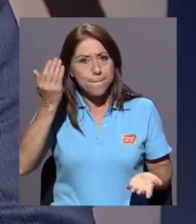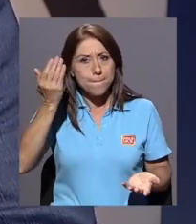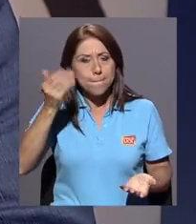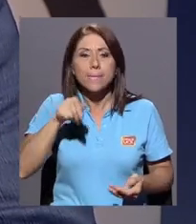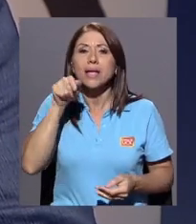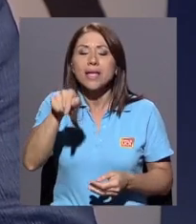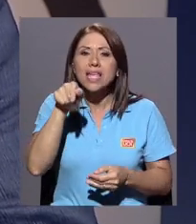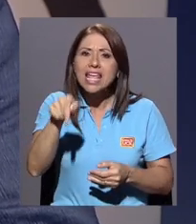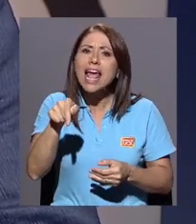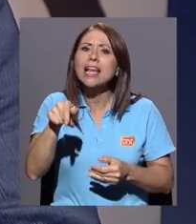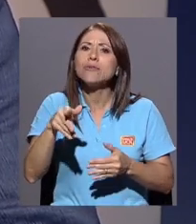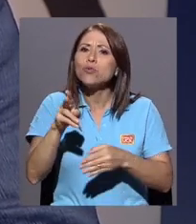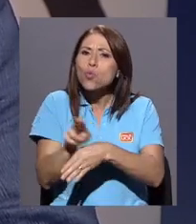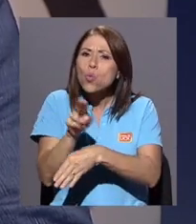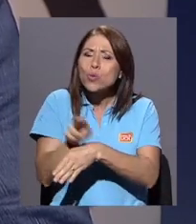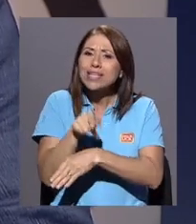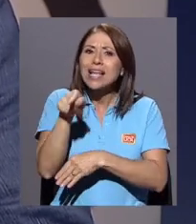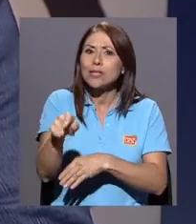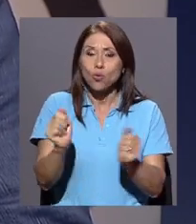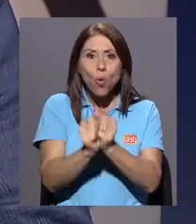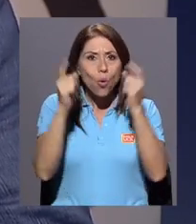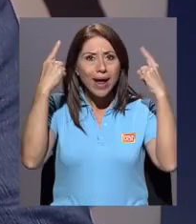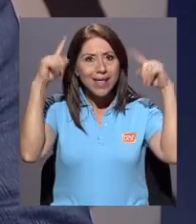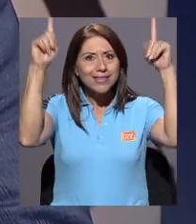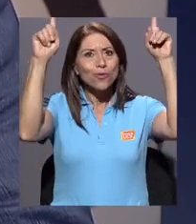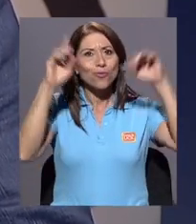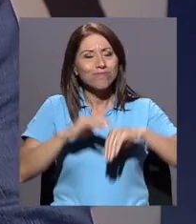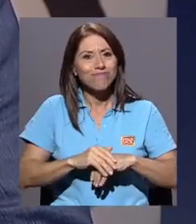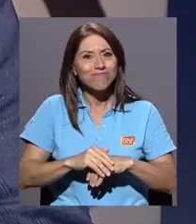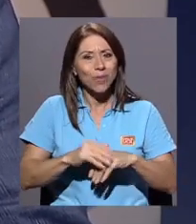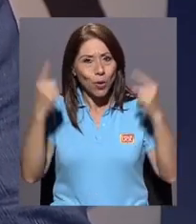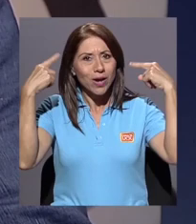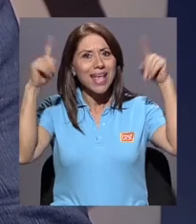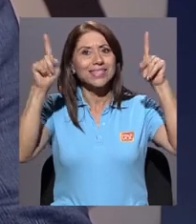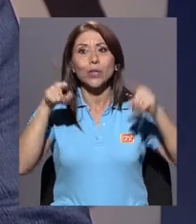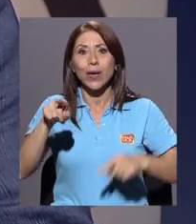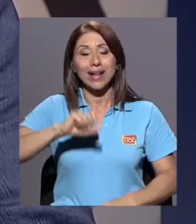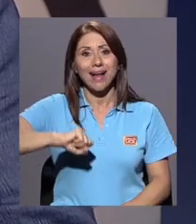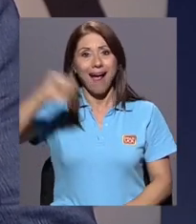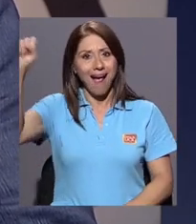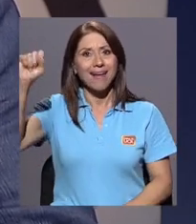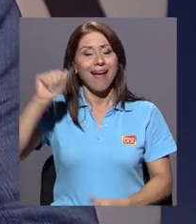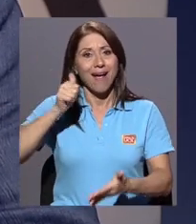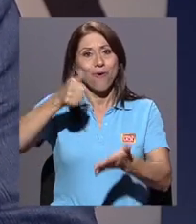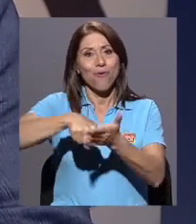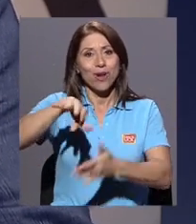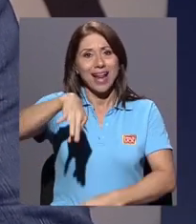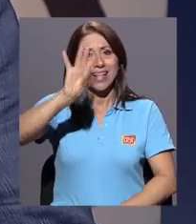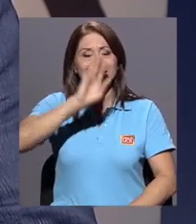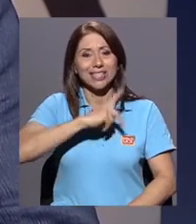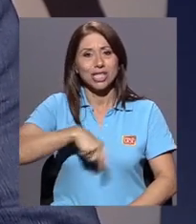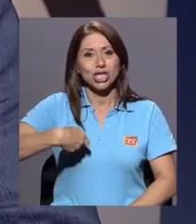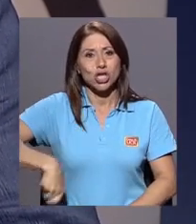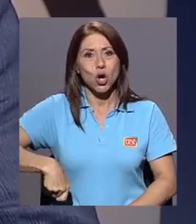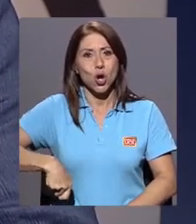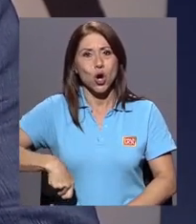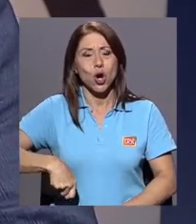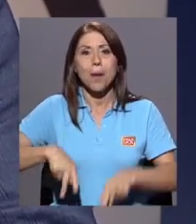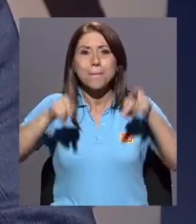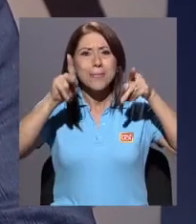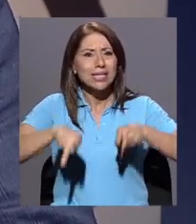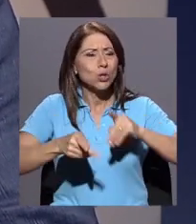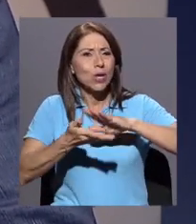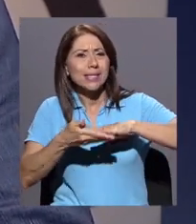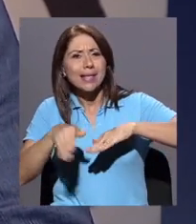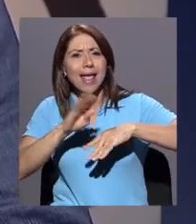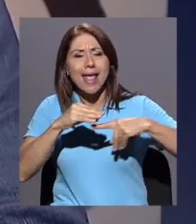Y él se monta sobre esto con, digamos, éxito, en el sentido, con éxito, que gana una elección que la gran parte de los expertos